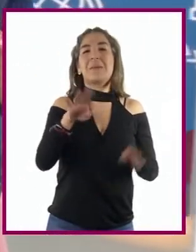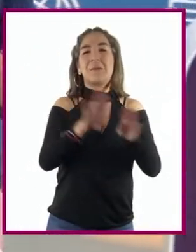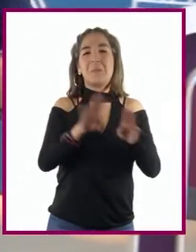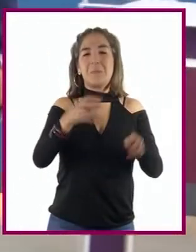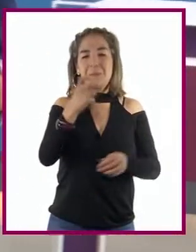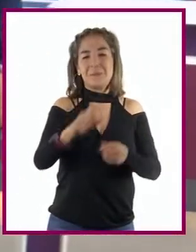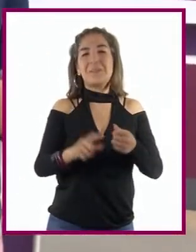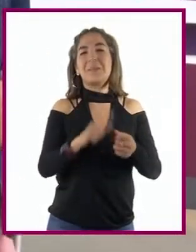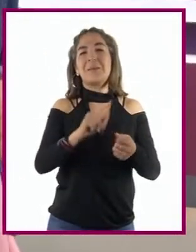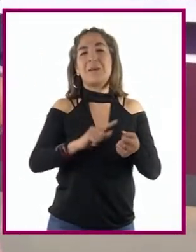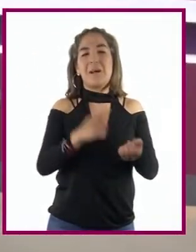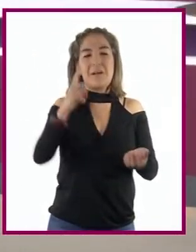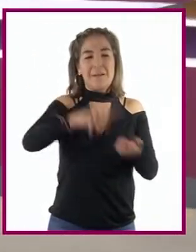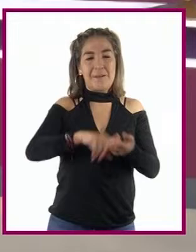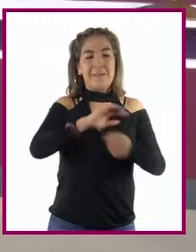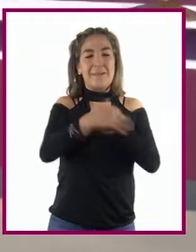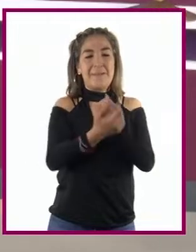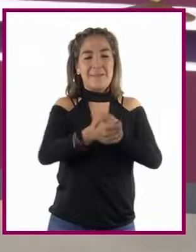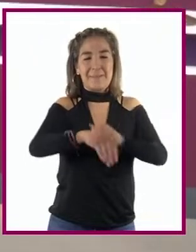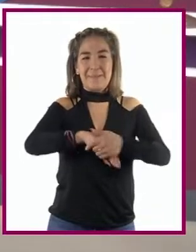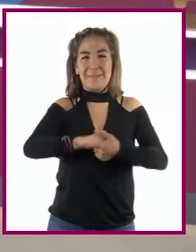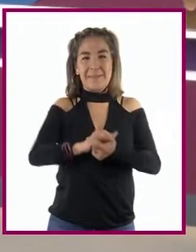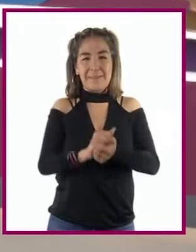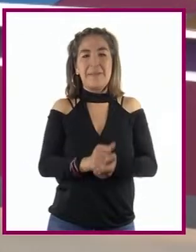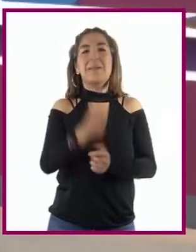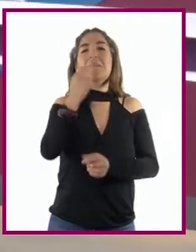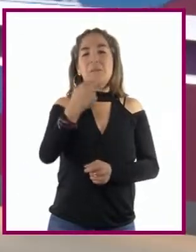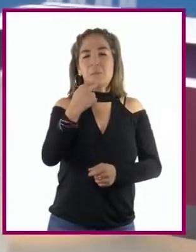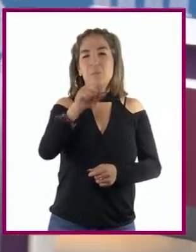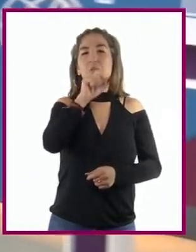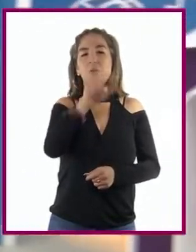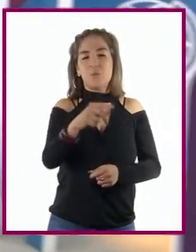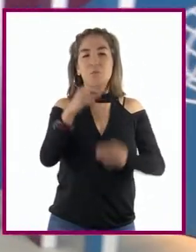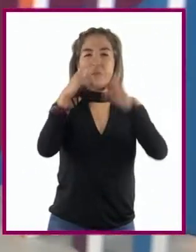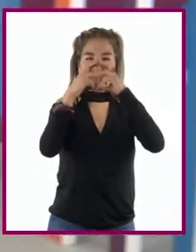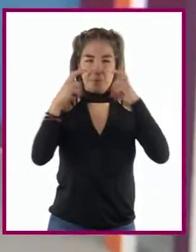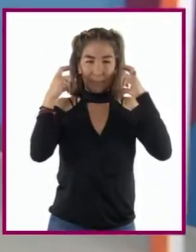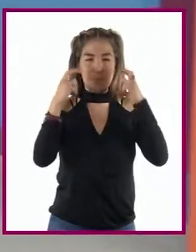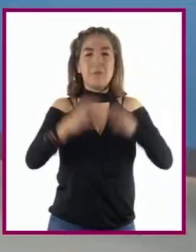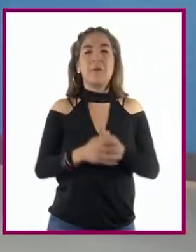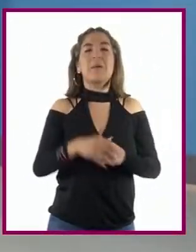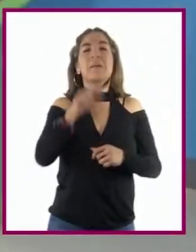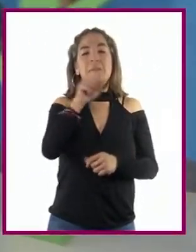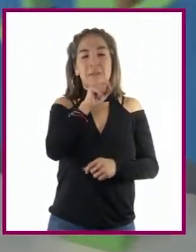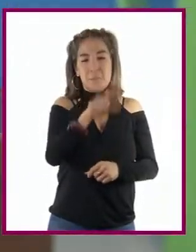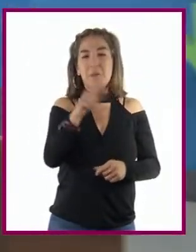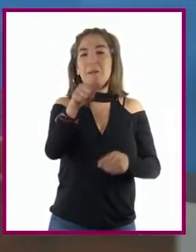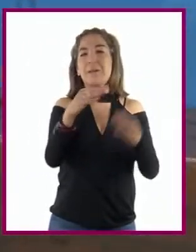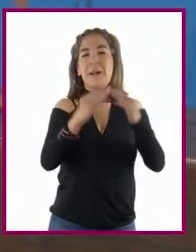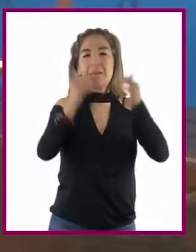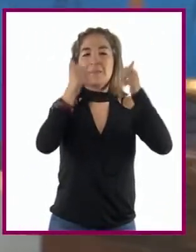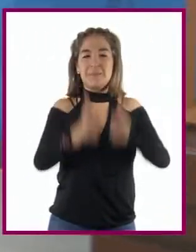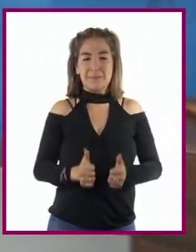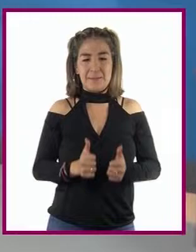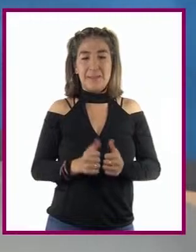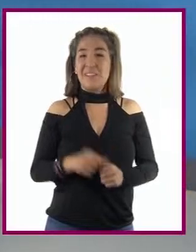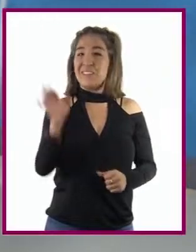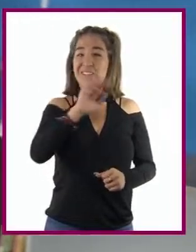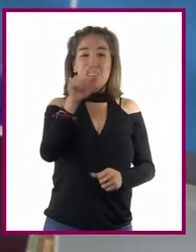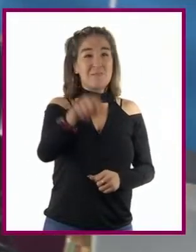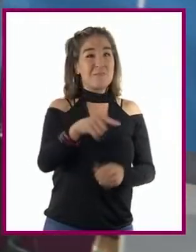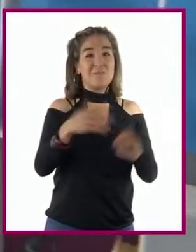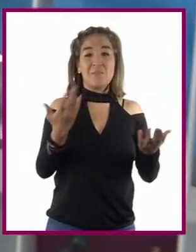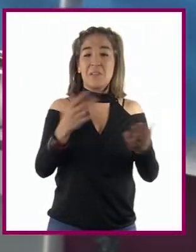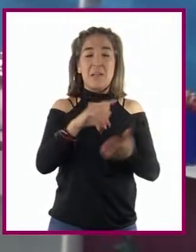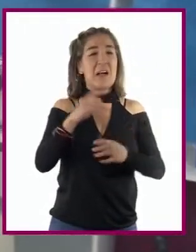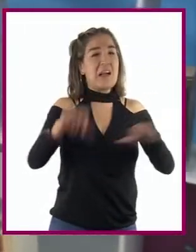como lavarnos las manos frecuentemente, el uso de mascarilla, la sana distancia y quedarse en casa, si no se realiza